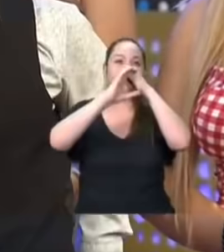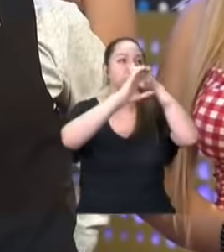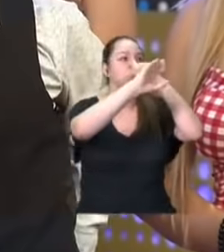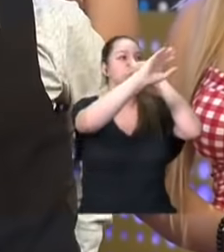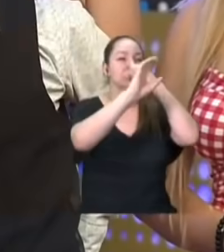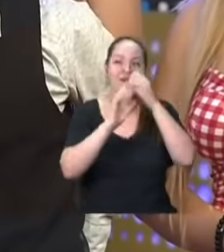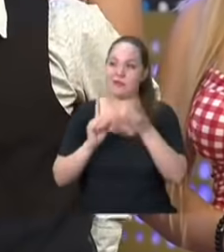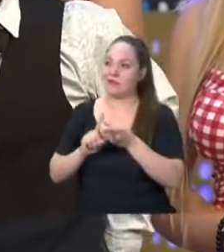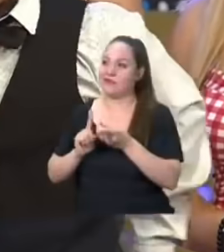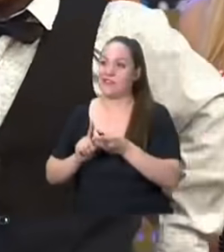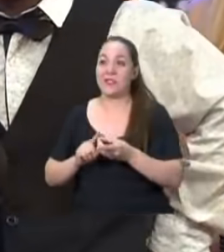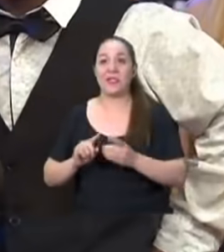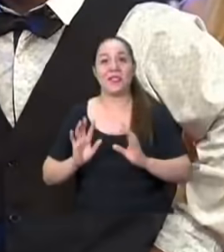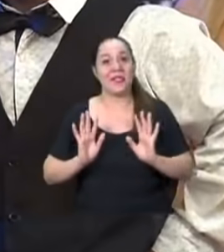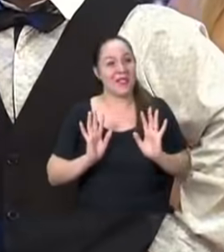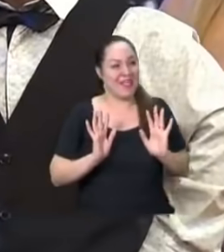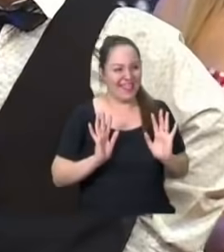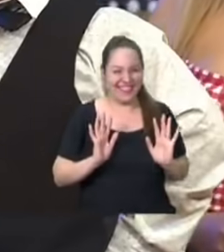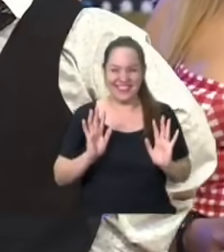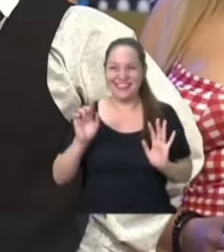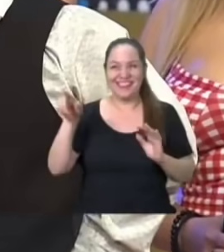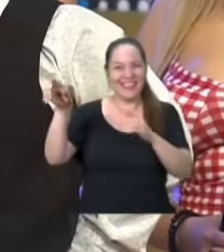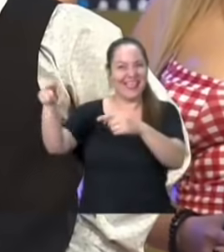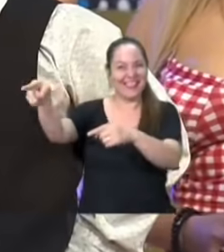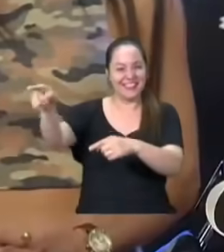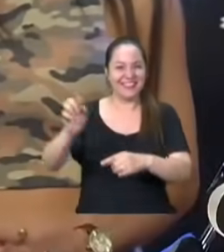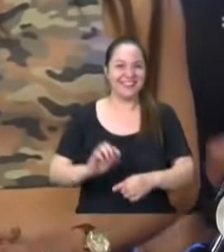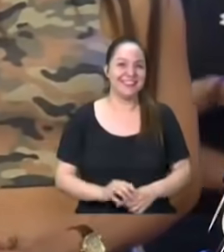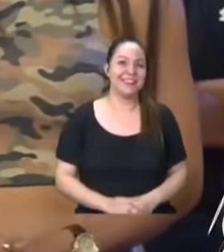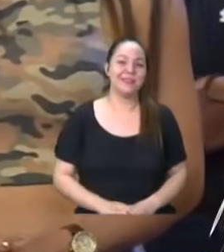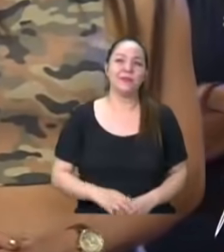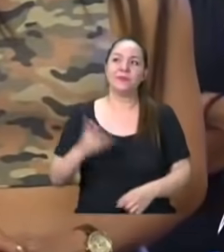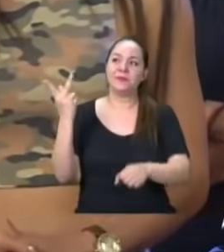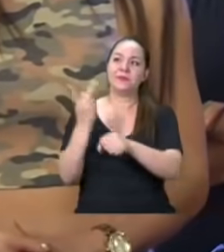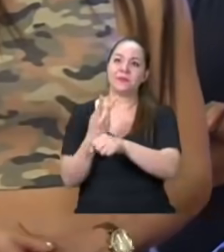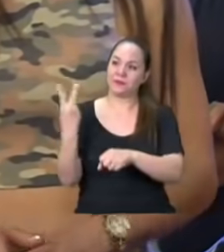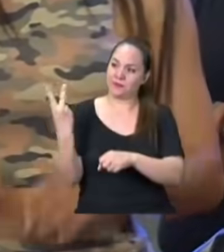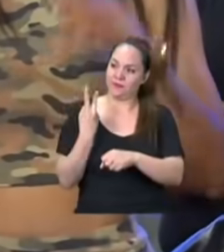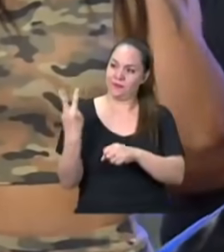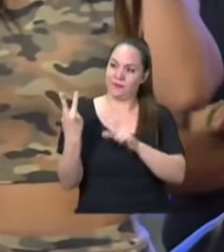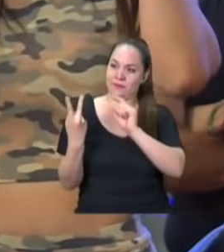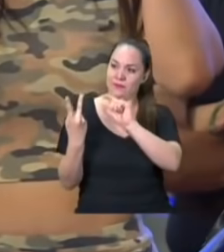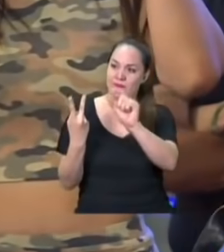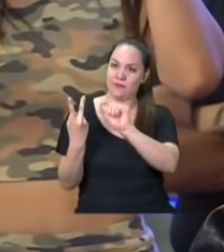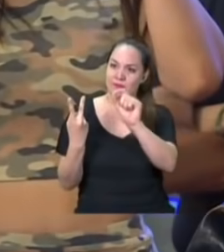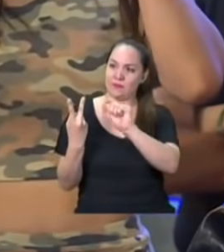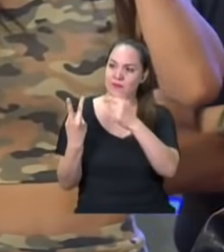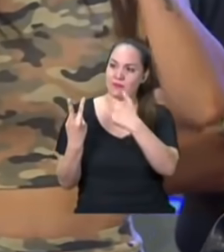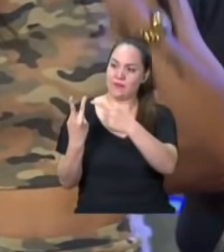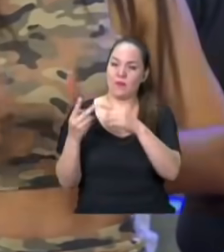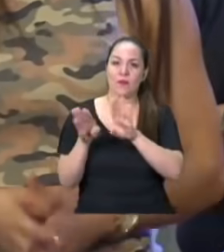dejé aquí afuera. ¿Qué va a pasar en esa relación?